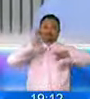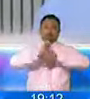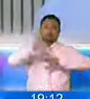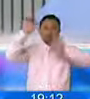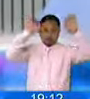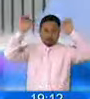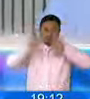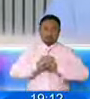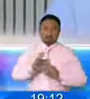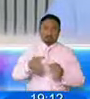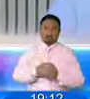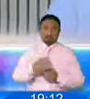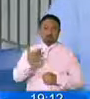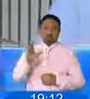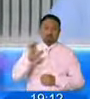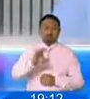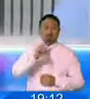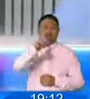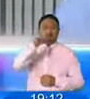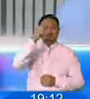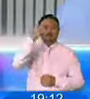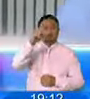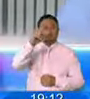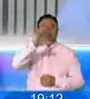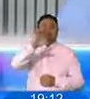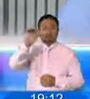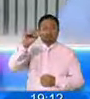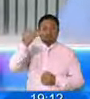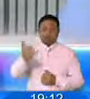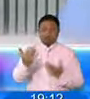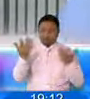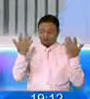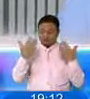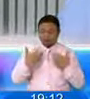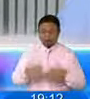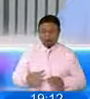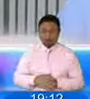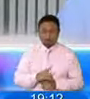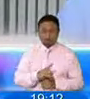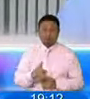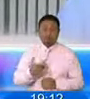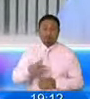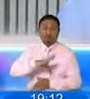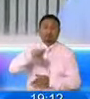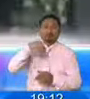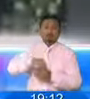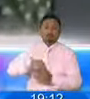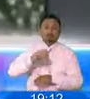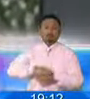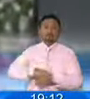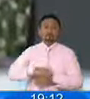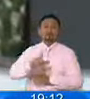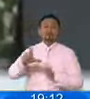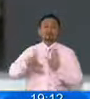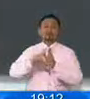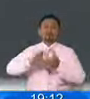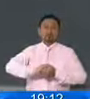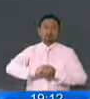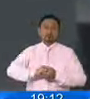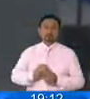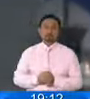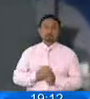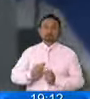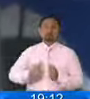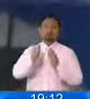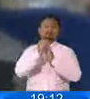de 11.500.000 dólares aproximadamente, se encuentra terminado, los fondos son producto de la ley de solidaridad. Durante la agenda de actividades que